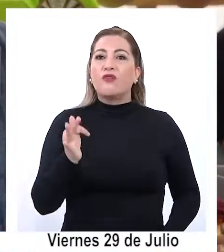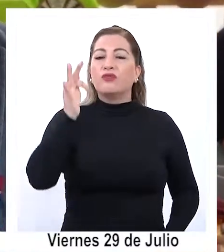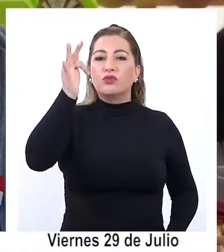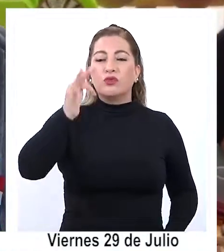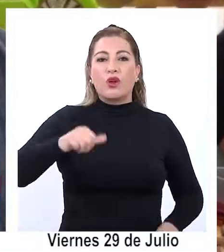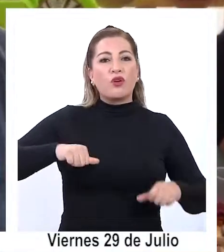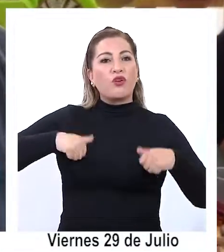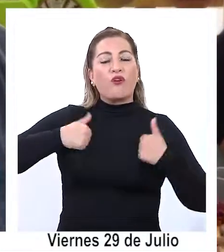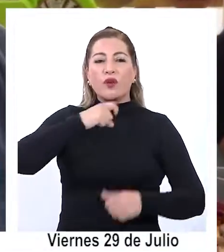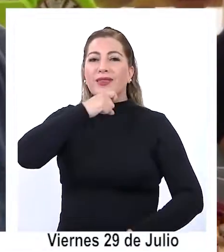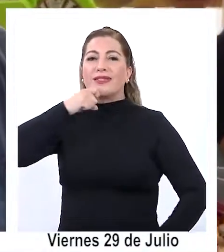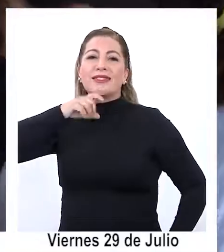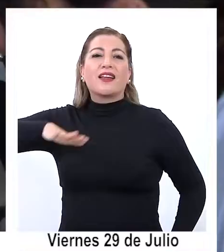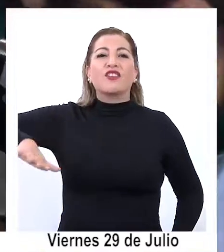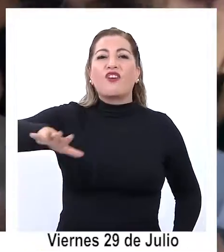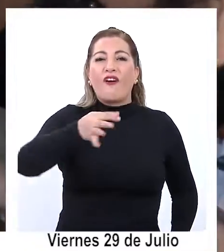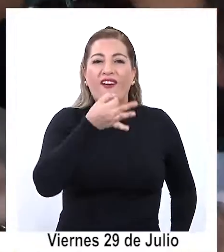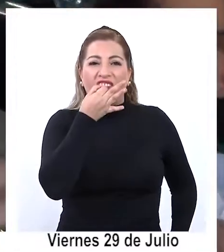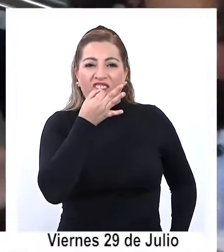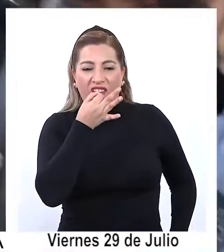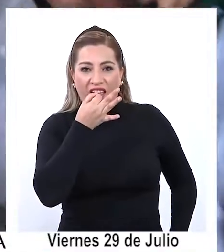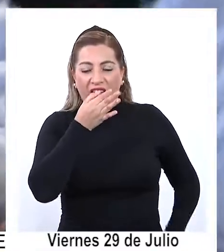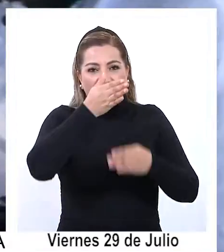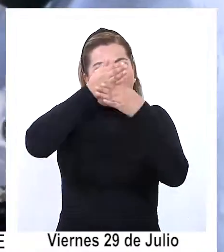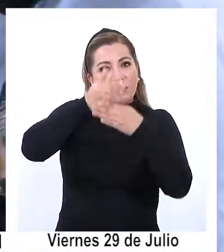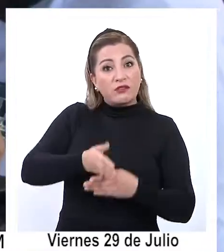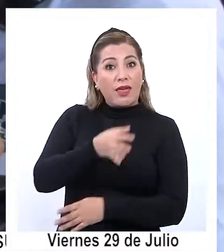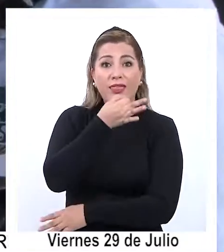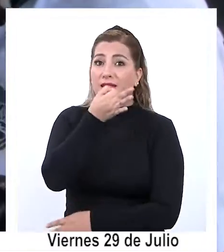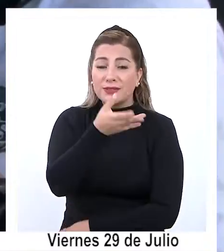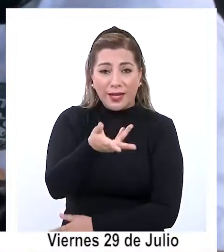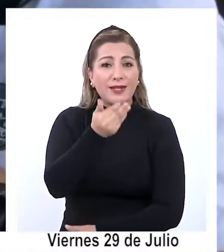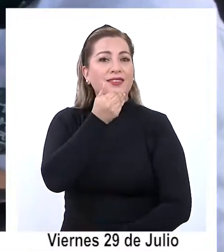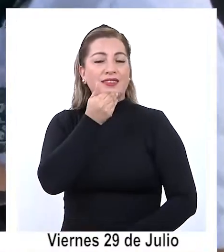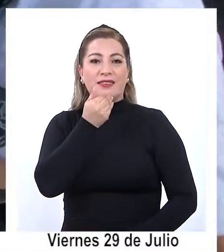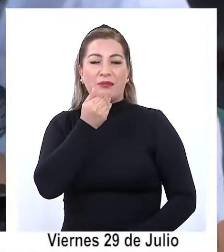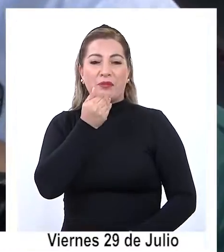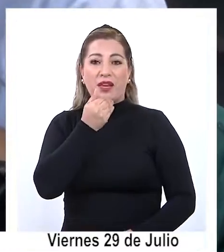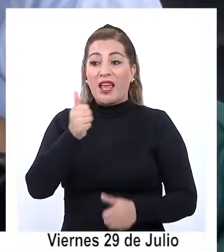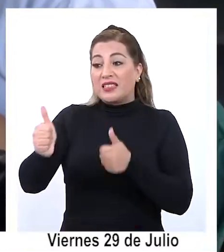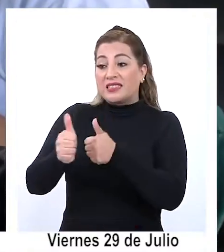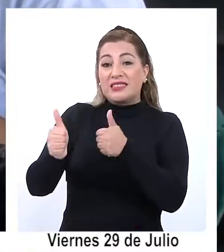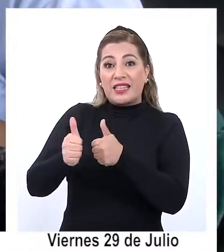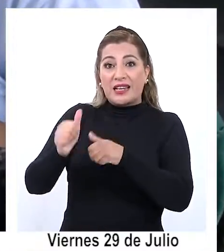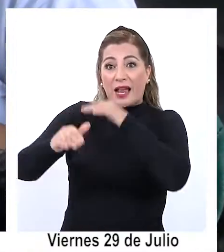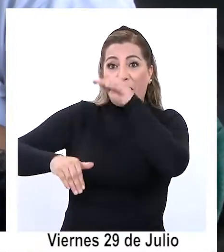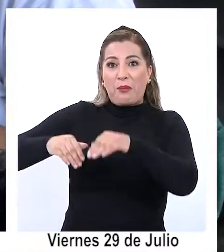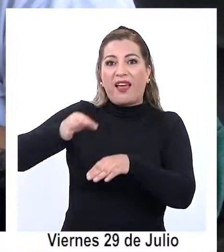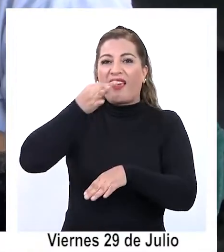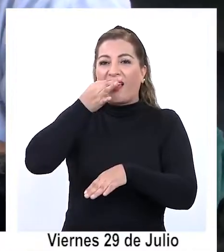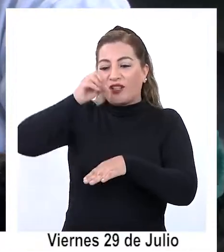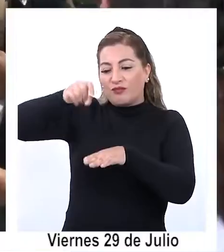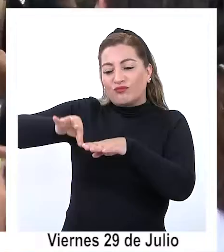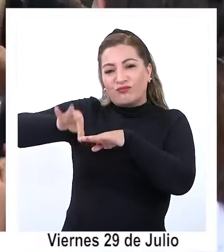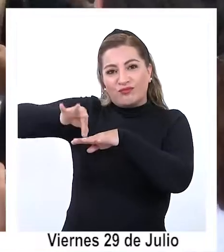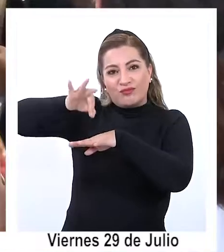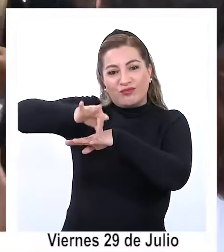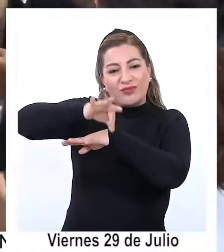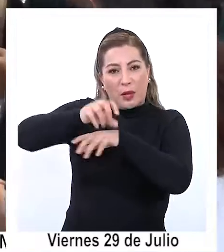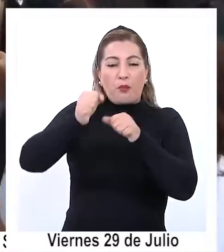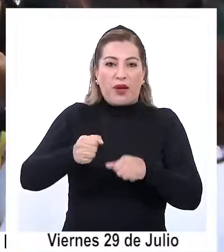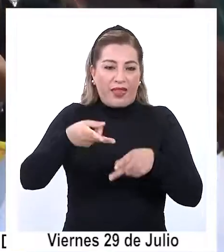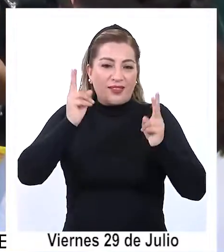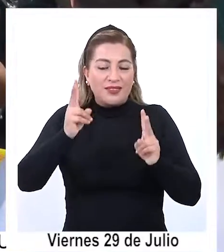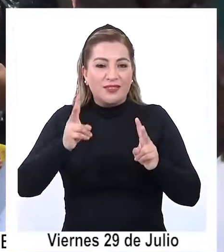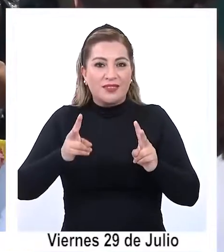un desierto verde, un desierto sostenible, y por qué no decirlo, también sembrar en la costa y sembrar en todos los lados que también podemos hacerlo.